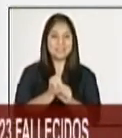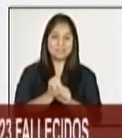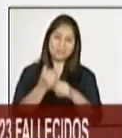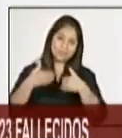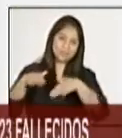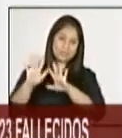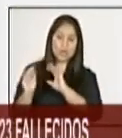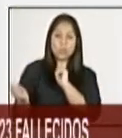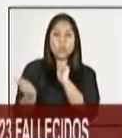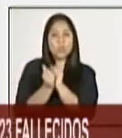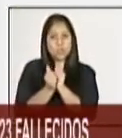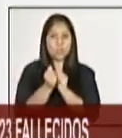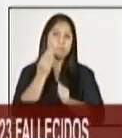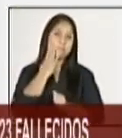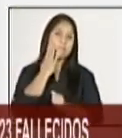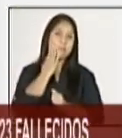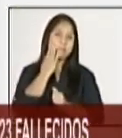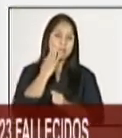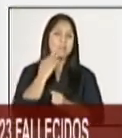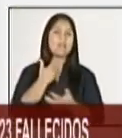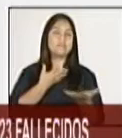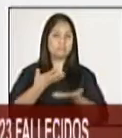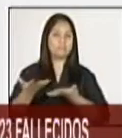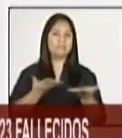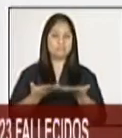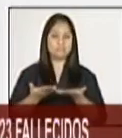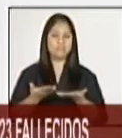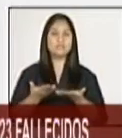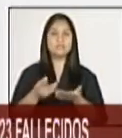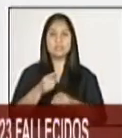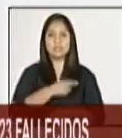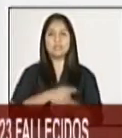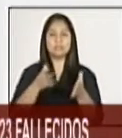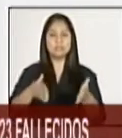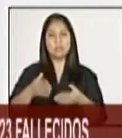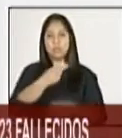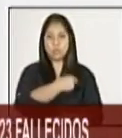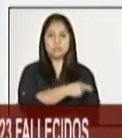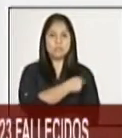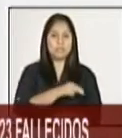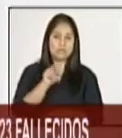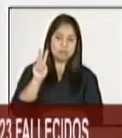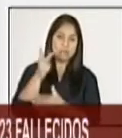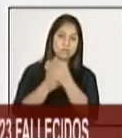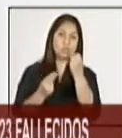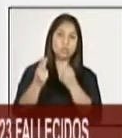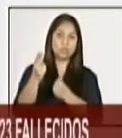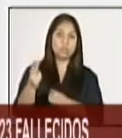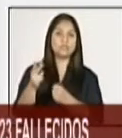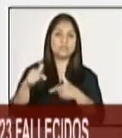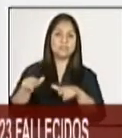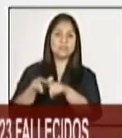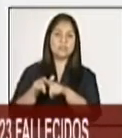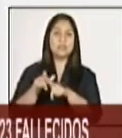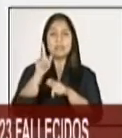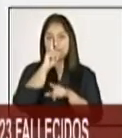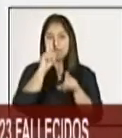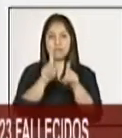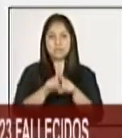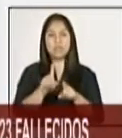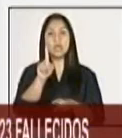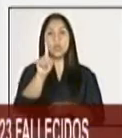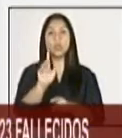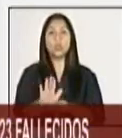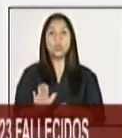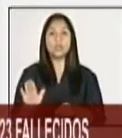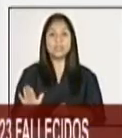junto a su mamá recibieron atención hospitalaria en ese lugar. Asimismo, un niño de 12 años y